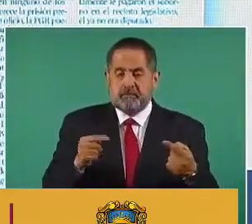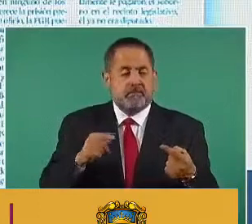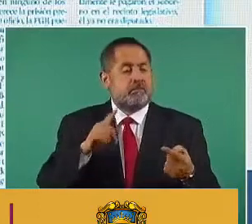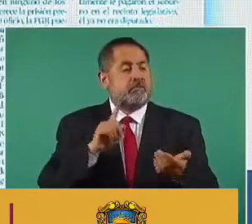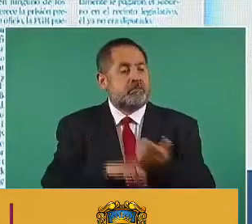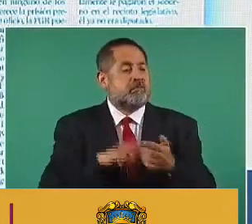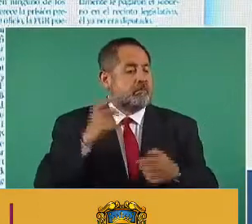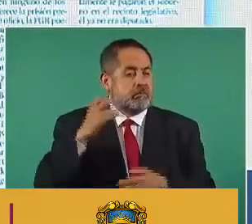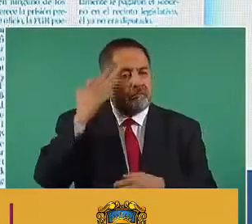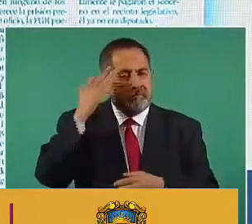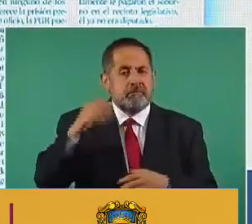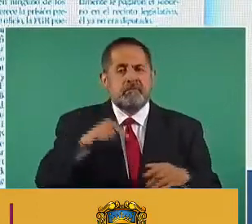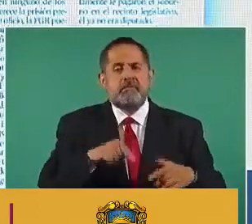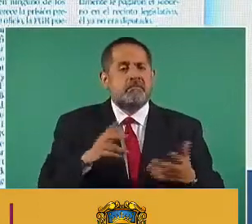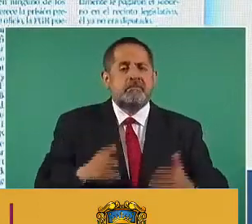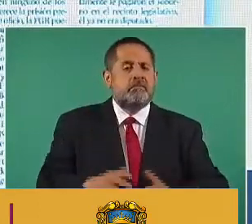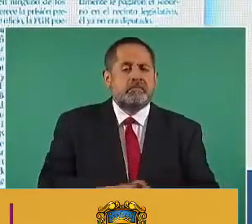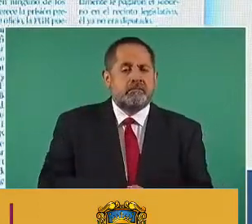entonces,